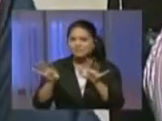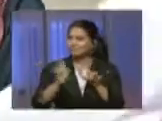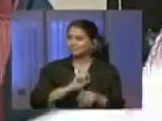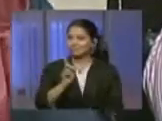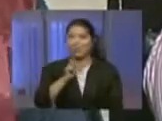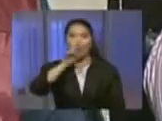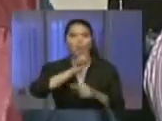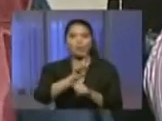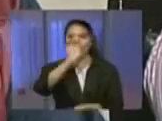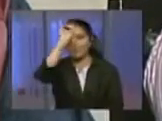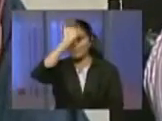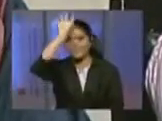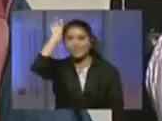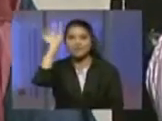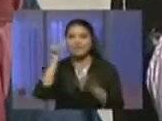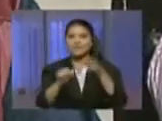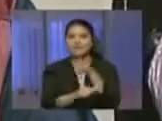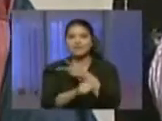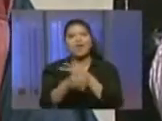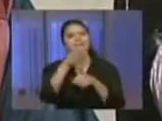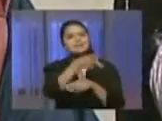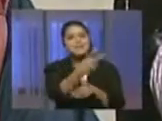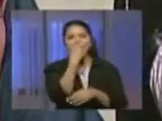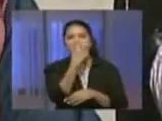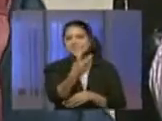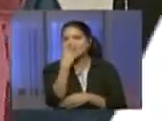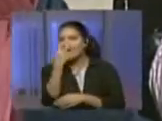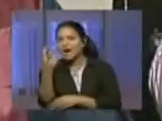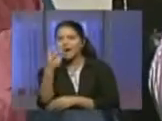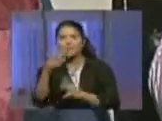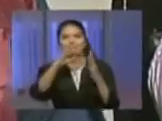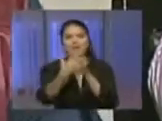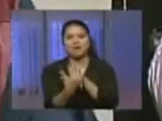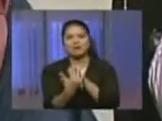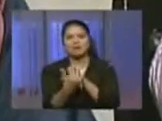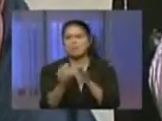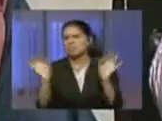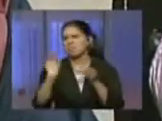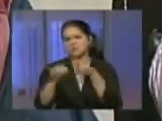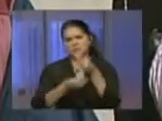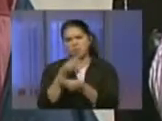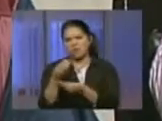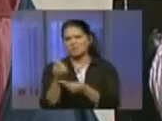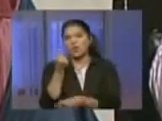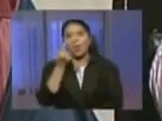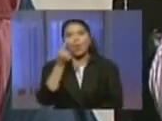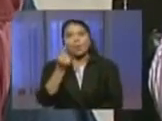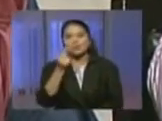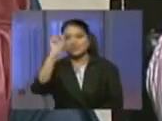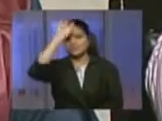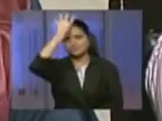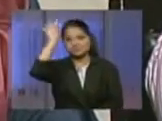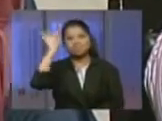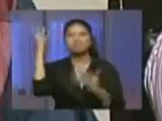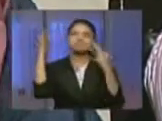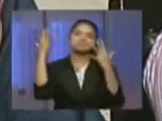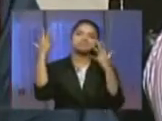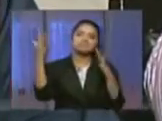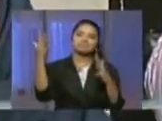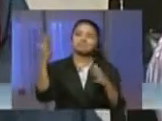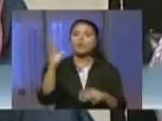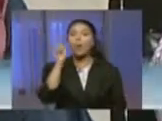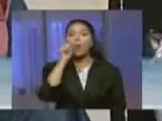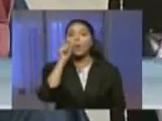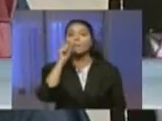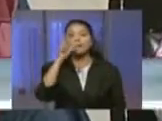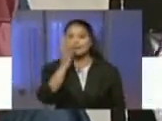y nuestro viceministro visitar las barrias en un evento olímpico casi nadie lo hace y quiero un aplauso para roel limardo